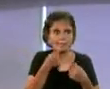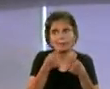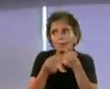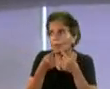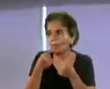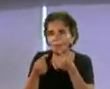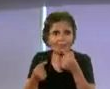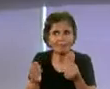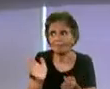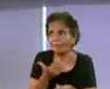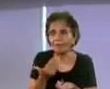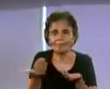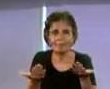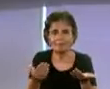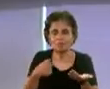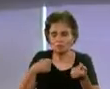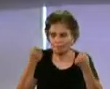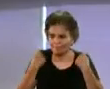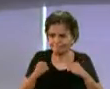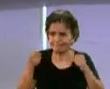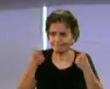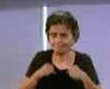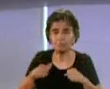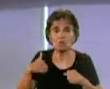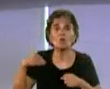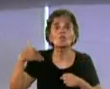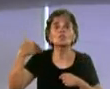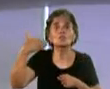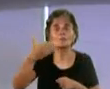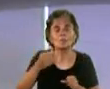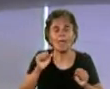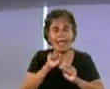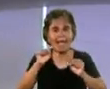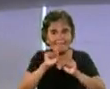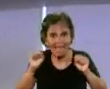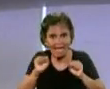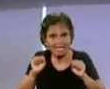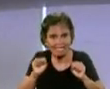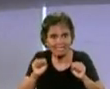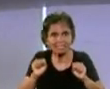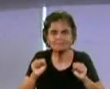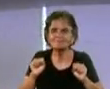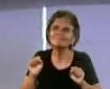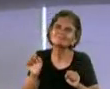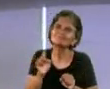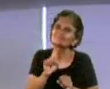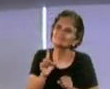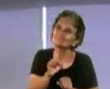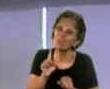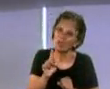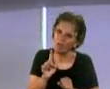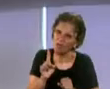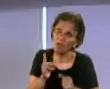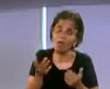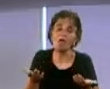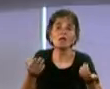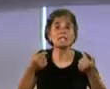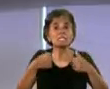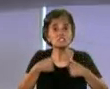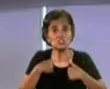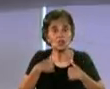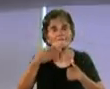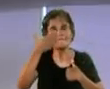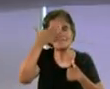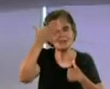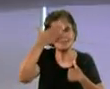hago mucho ejercicio de repetición, ¿voy a tener convulsiones? Y lo más probable es que no. Y si yo tengo